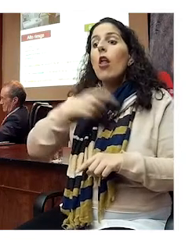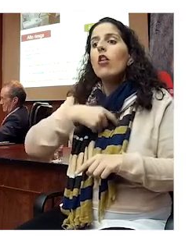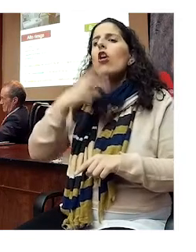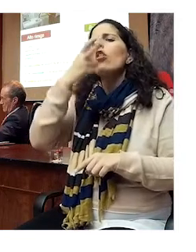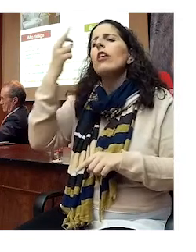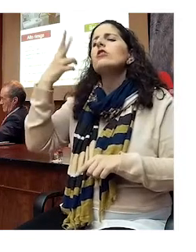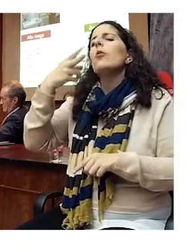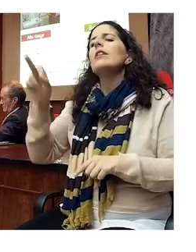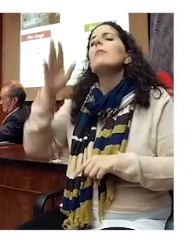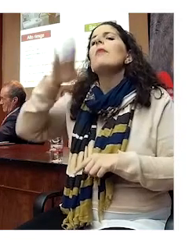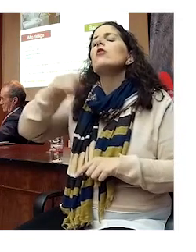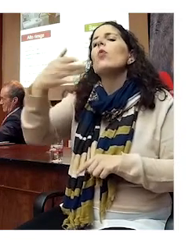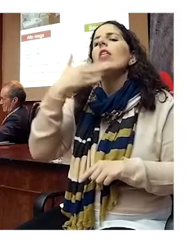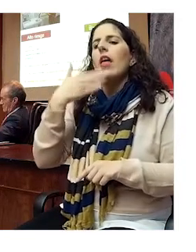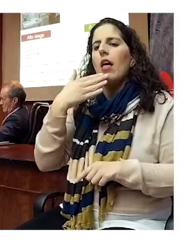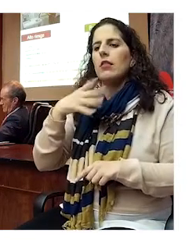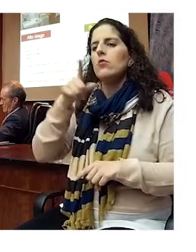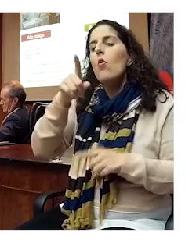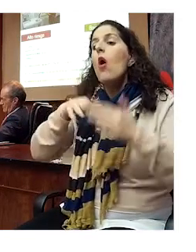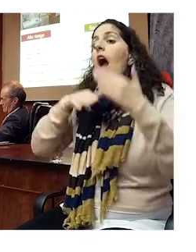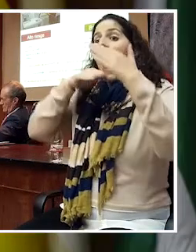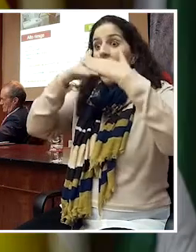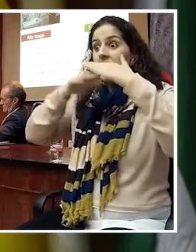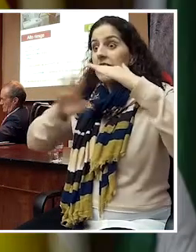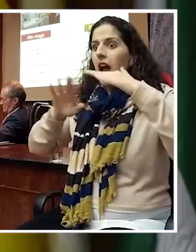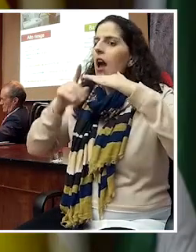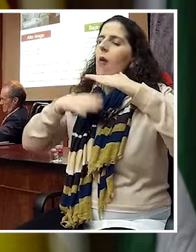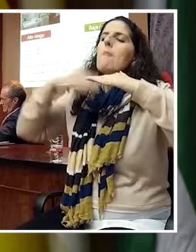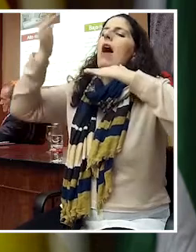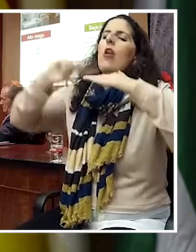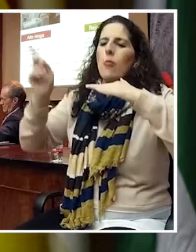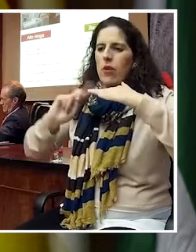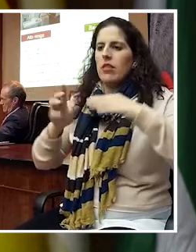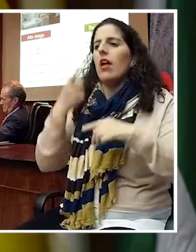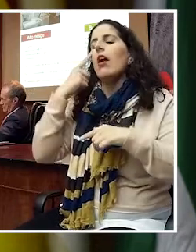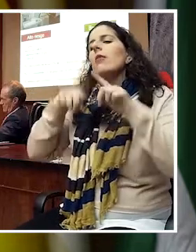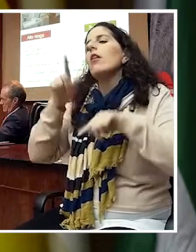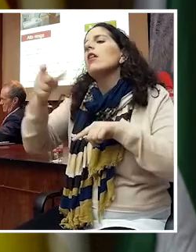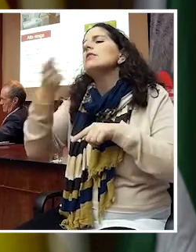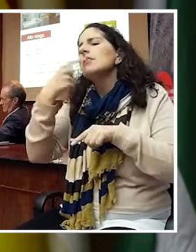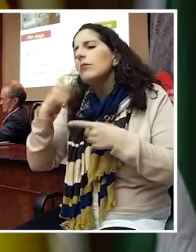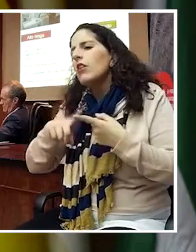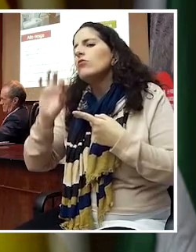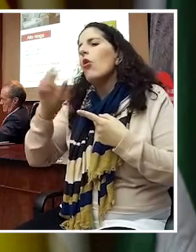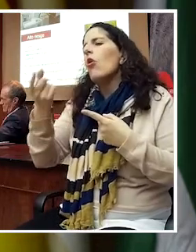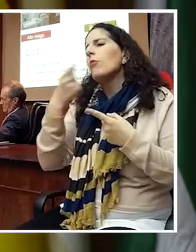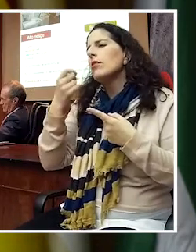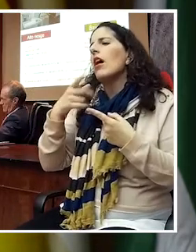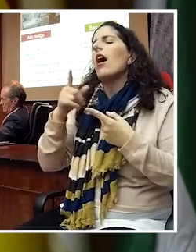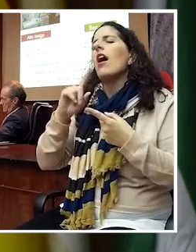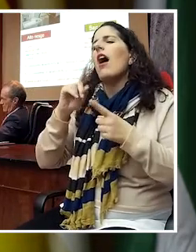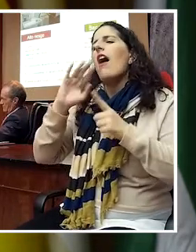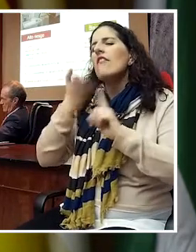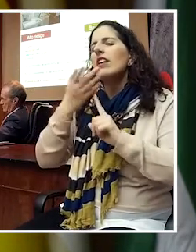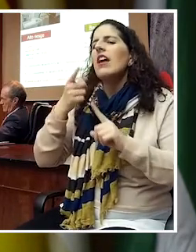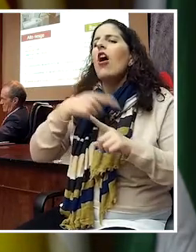segundo supuesto es que no se puede alcanzar el 80%, pues porque el paciente esté beta bloqueado, porque tome fármacos que frenen la frecuencia cardíaca,